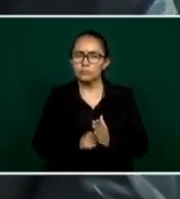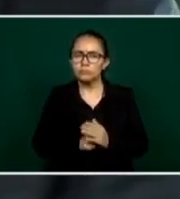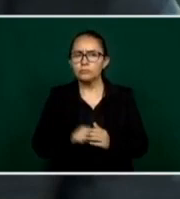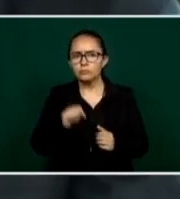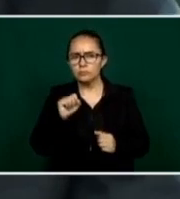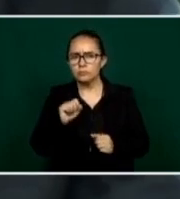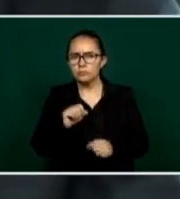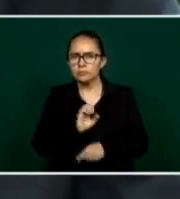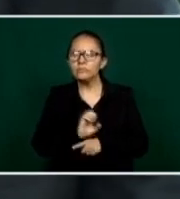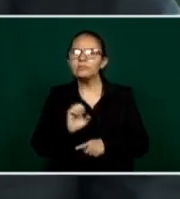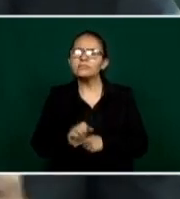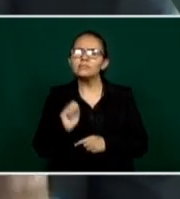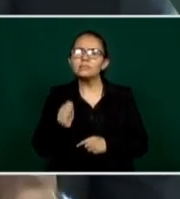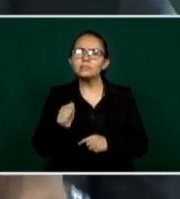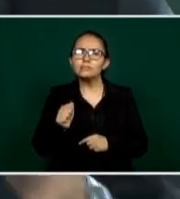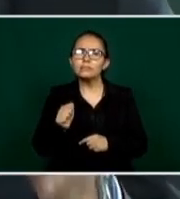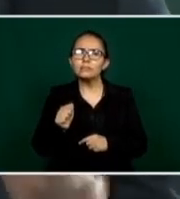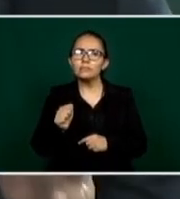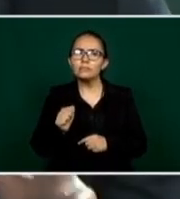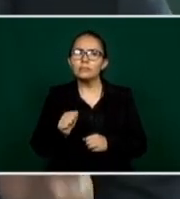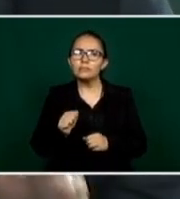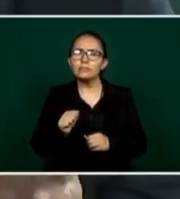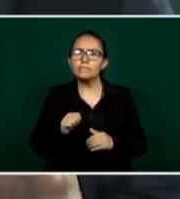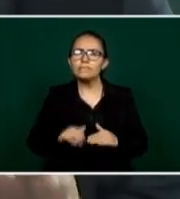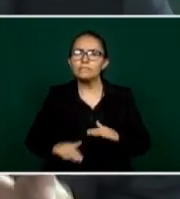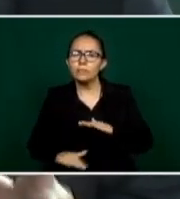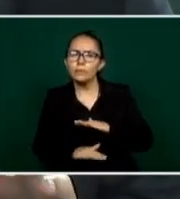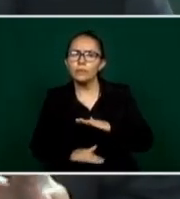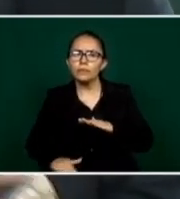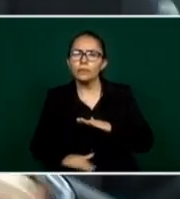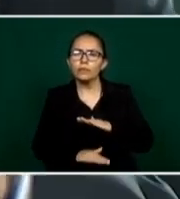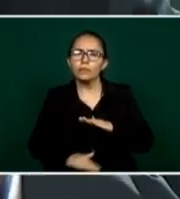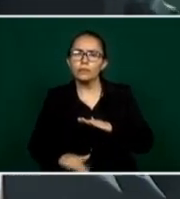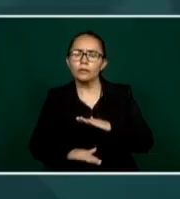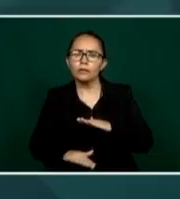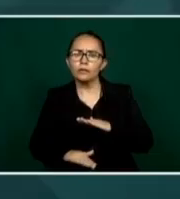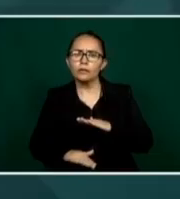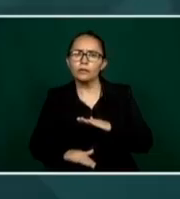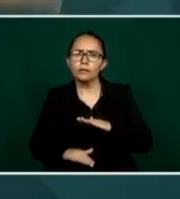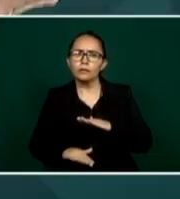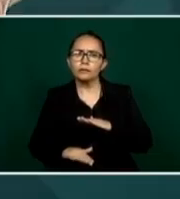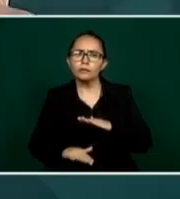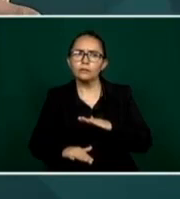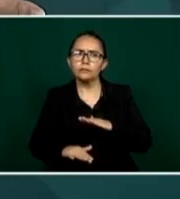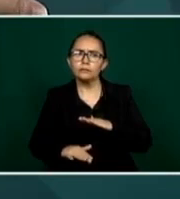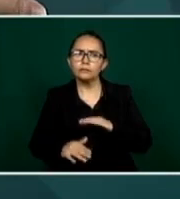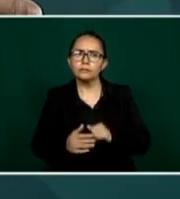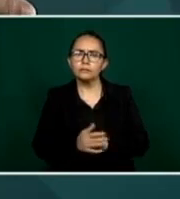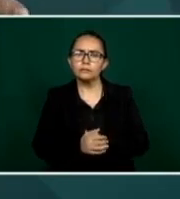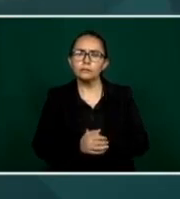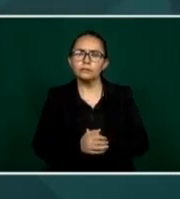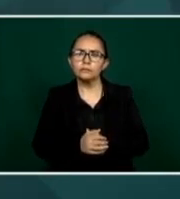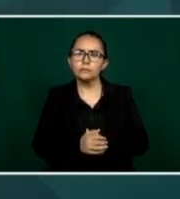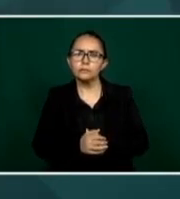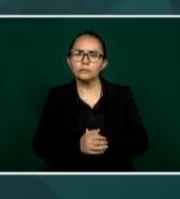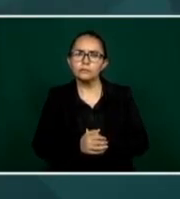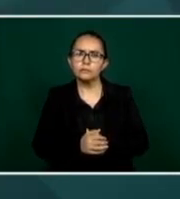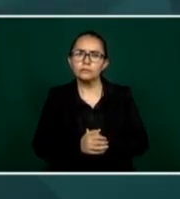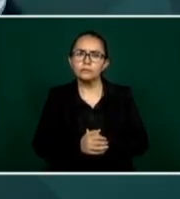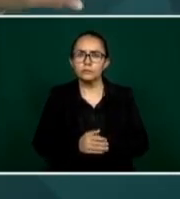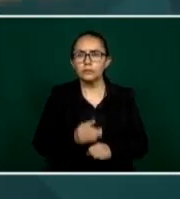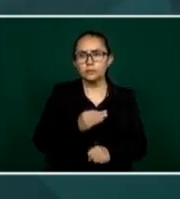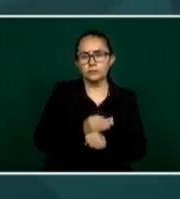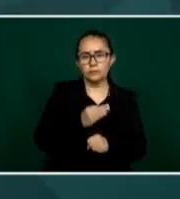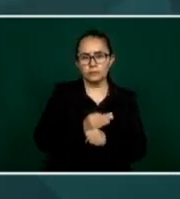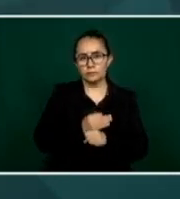Entonces, eso es la base, que fue lo que se olvidó. Se abandonó